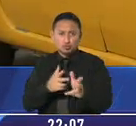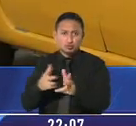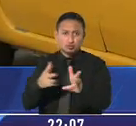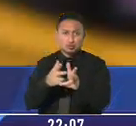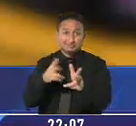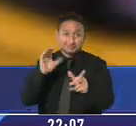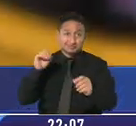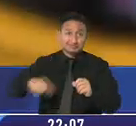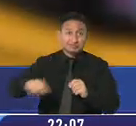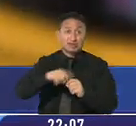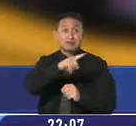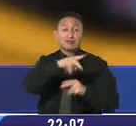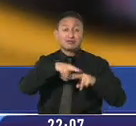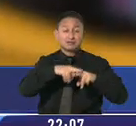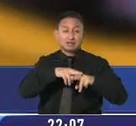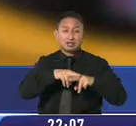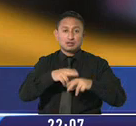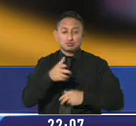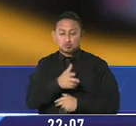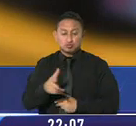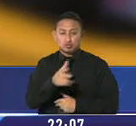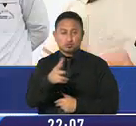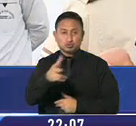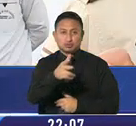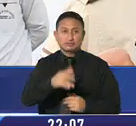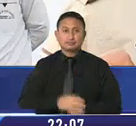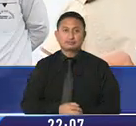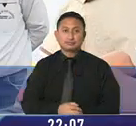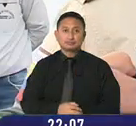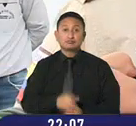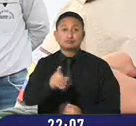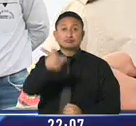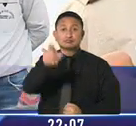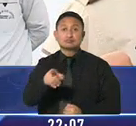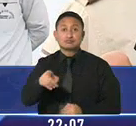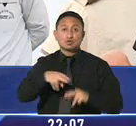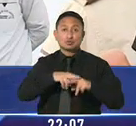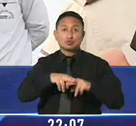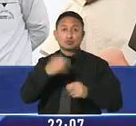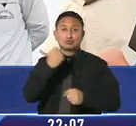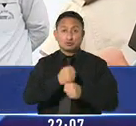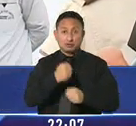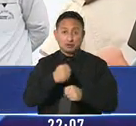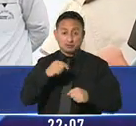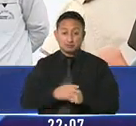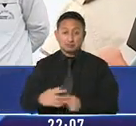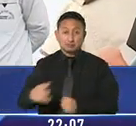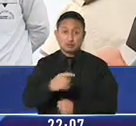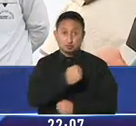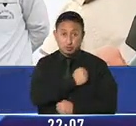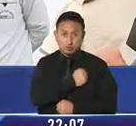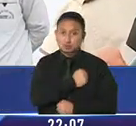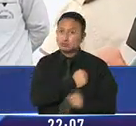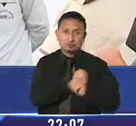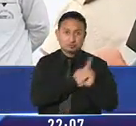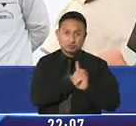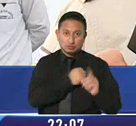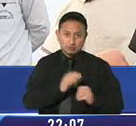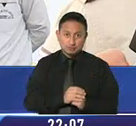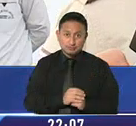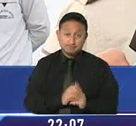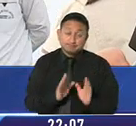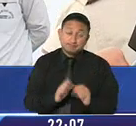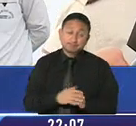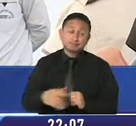alcanzaron. Estaban a bordo de un vehículo tipo taxi. Uno de ellos fungía como taxista, el taxi no es de propiedad de él,